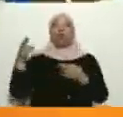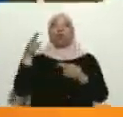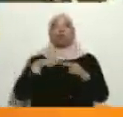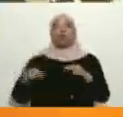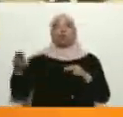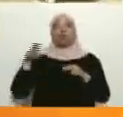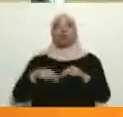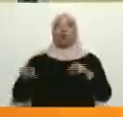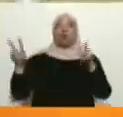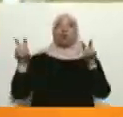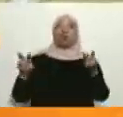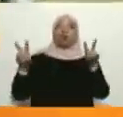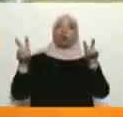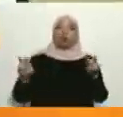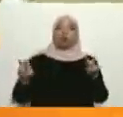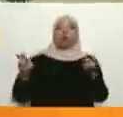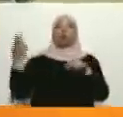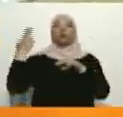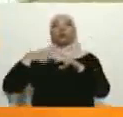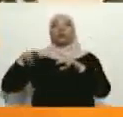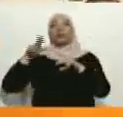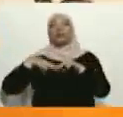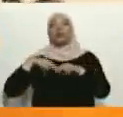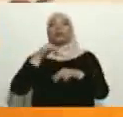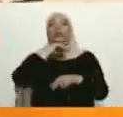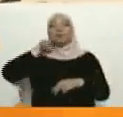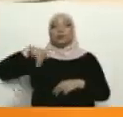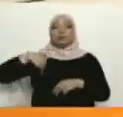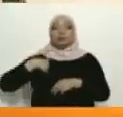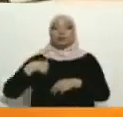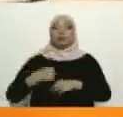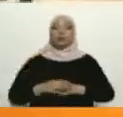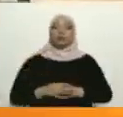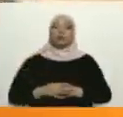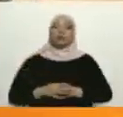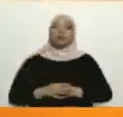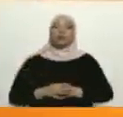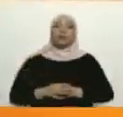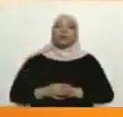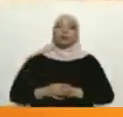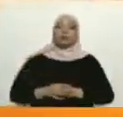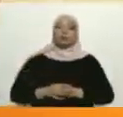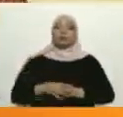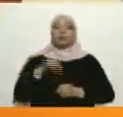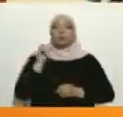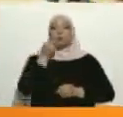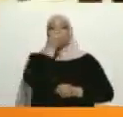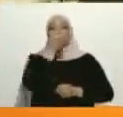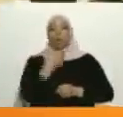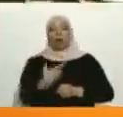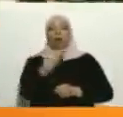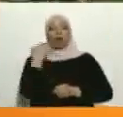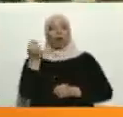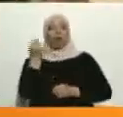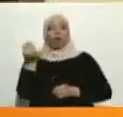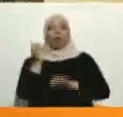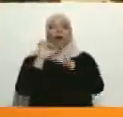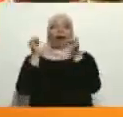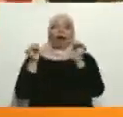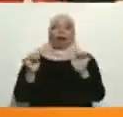el nuevo talento de los niños y las niñas la los talentos juveniles y los artistas